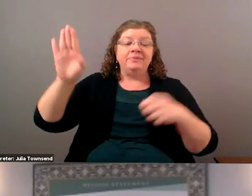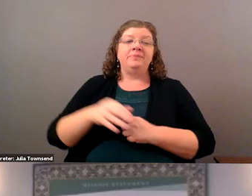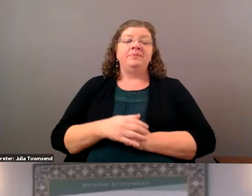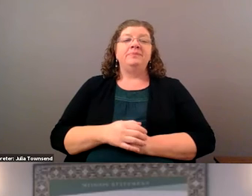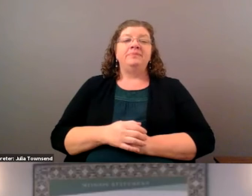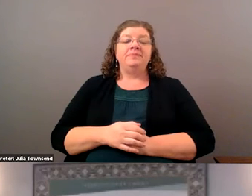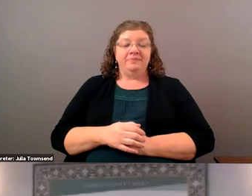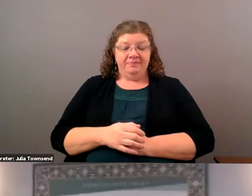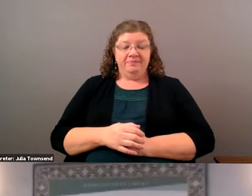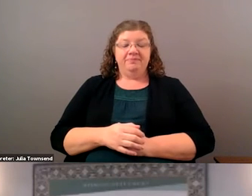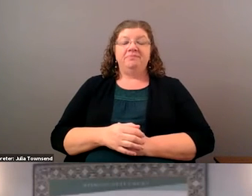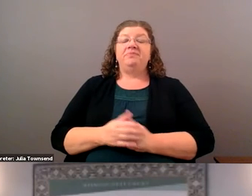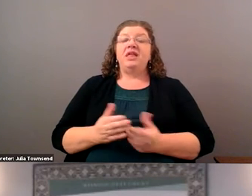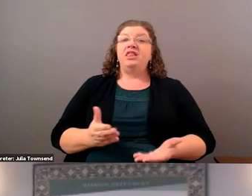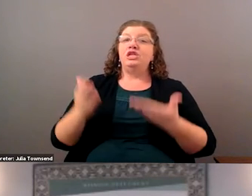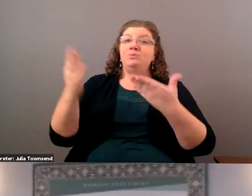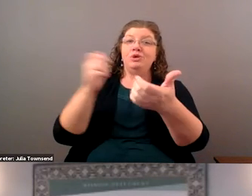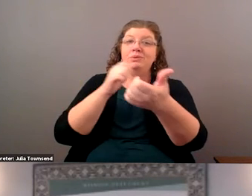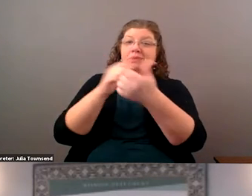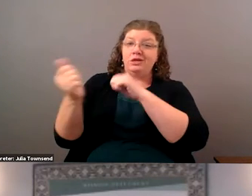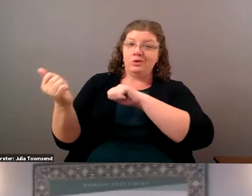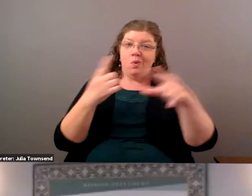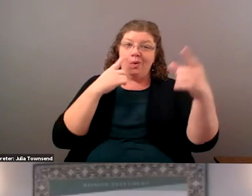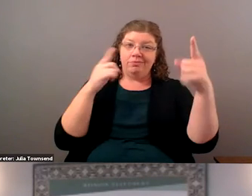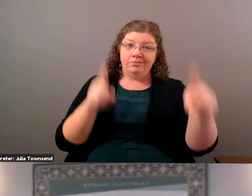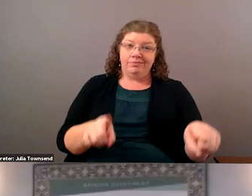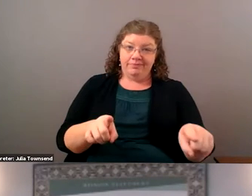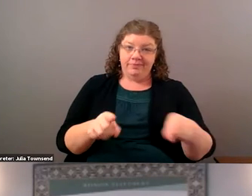Esta moción se aprueba por unanimidad.